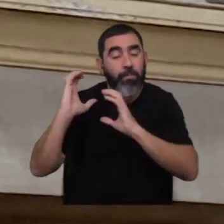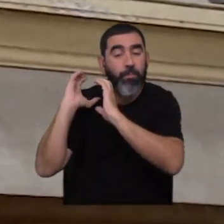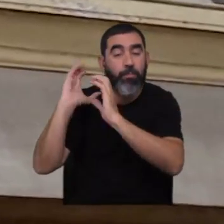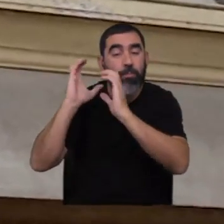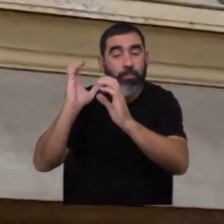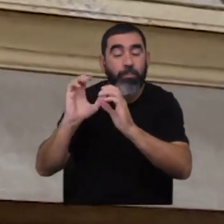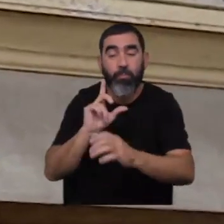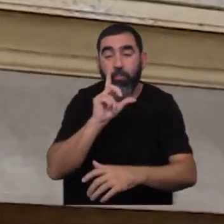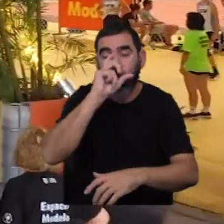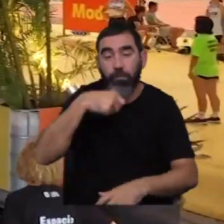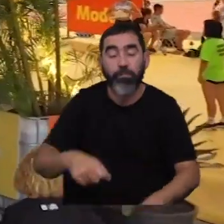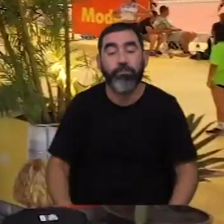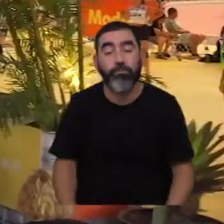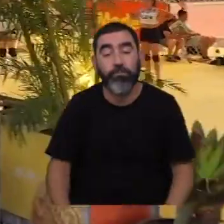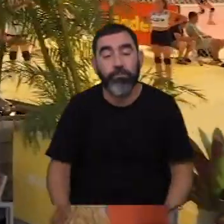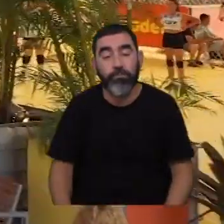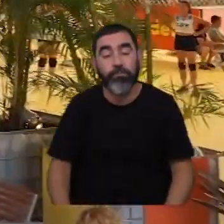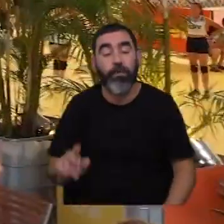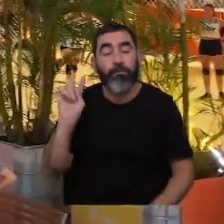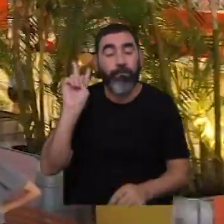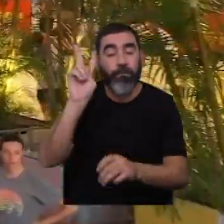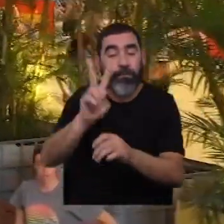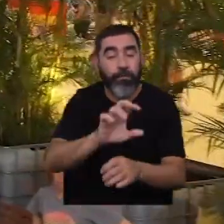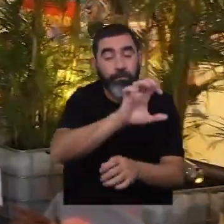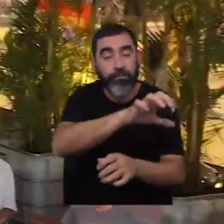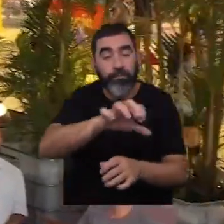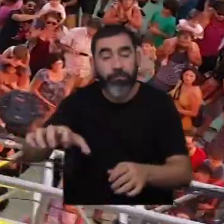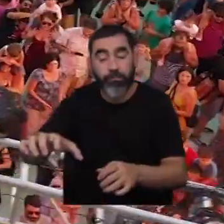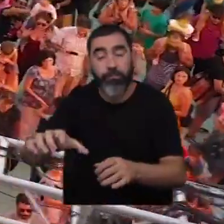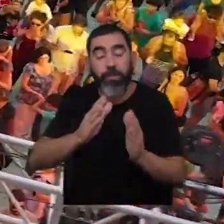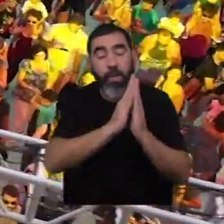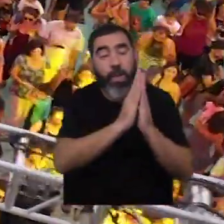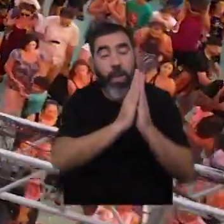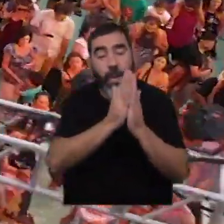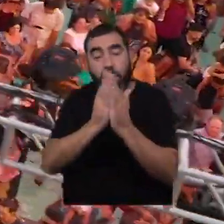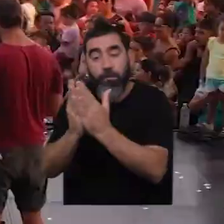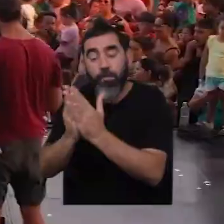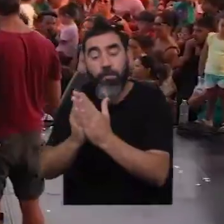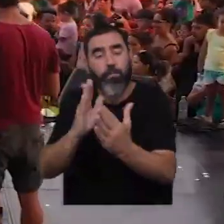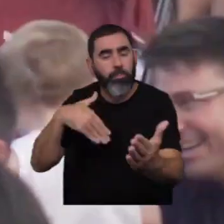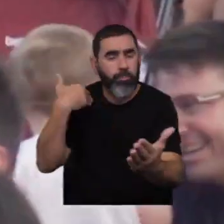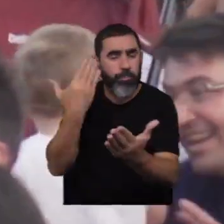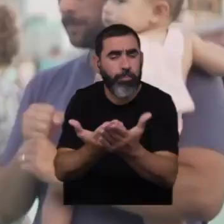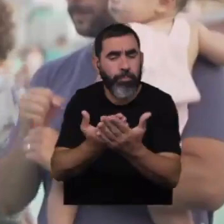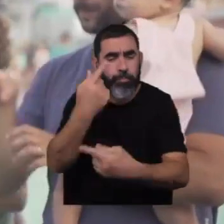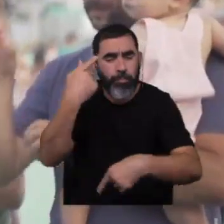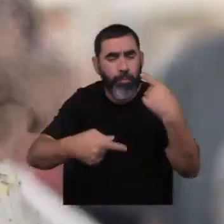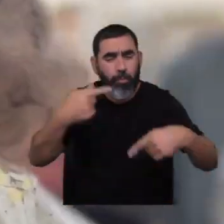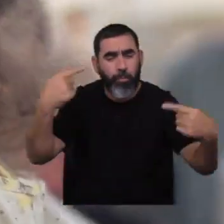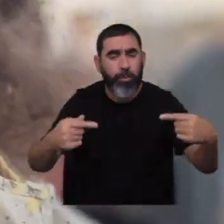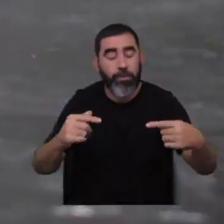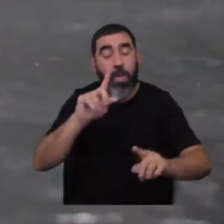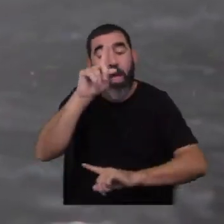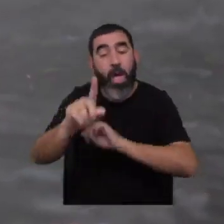modelo de Montevideo. Además de recorrer stands de editoriales y librerías, habrá muchas propuestas interactivas y algunas de